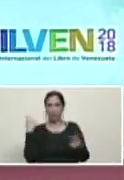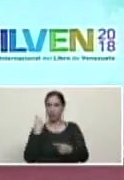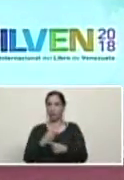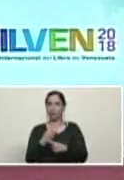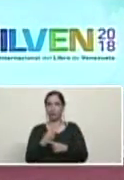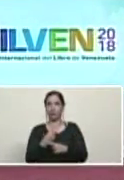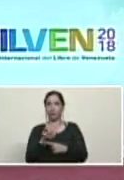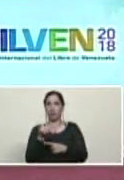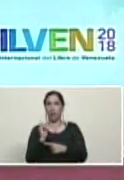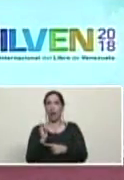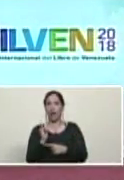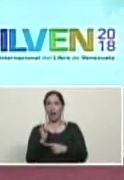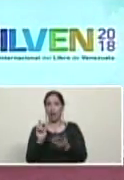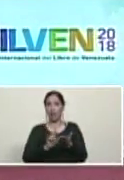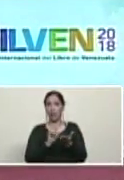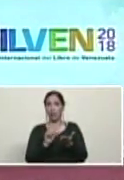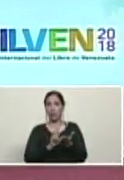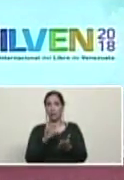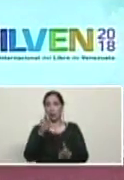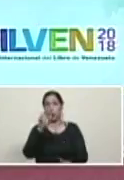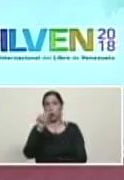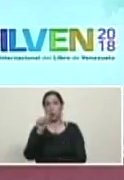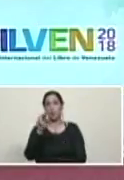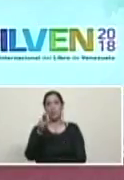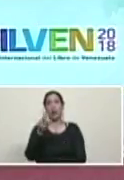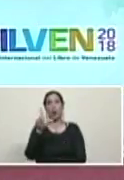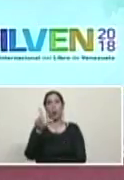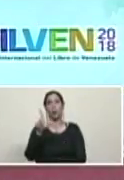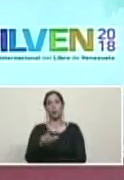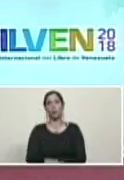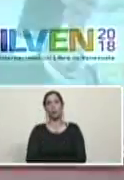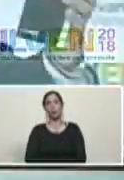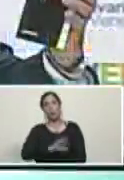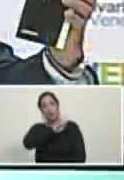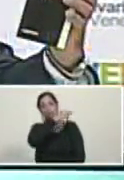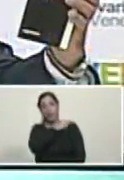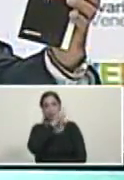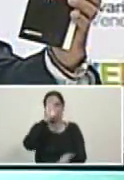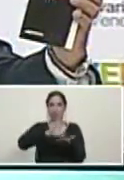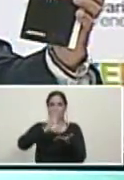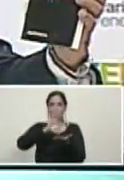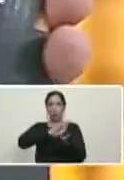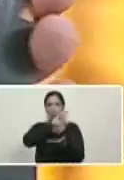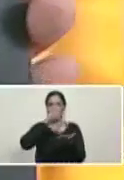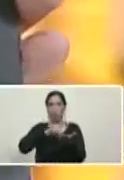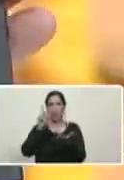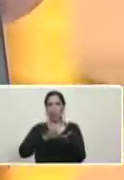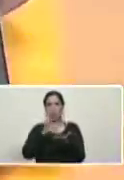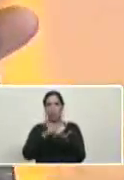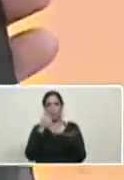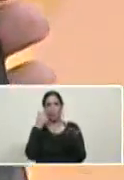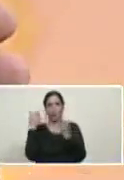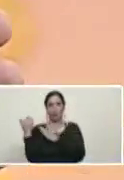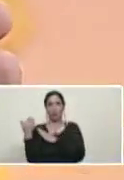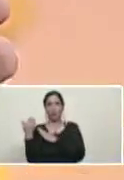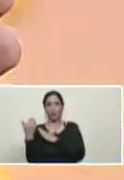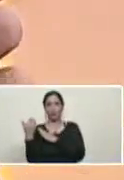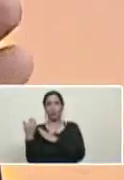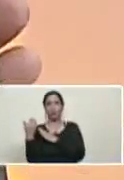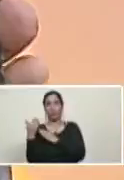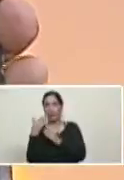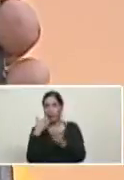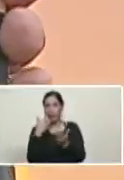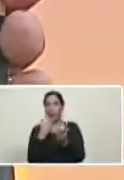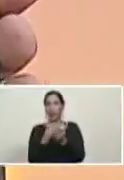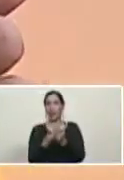un libro de Raúl Casal, nuestro jefe del Centro Nacional del Libro, que le da las gracias a los